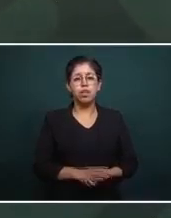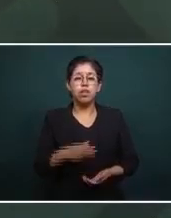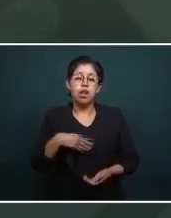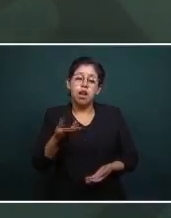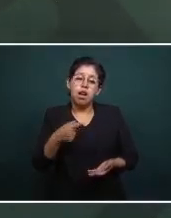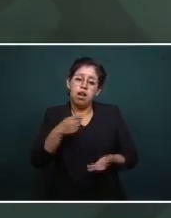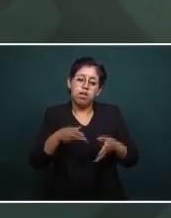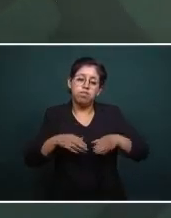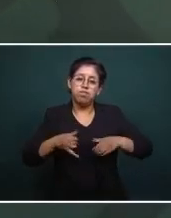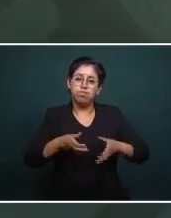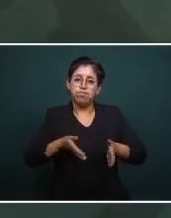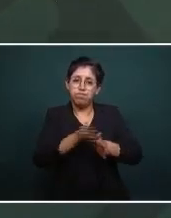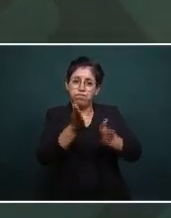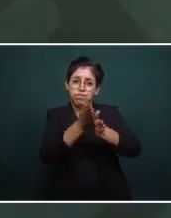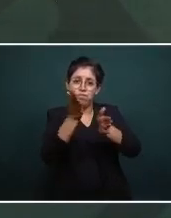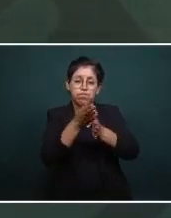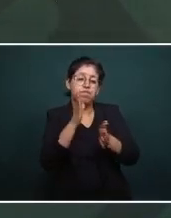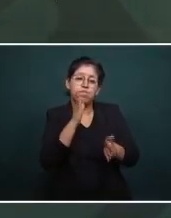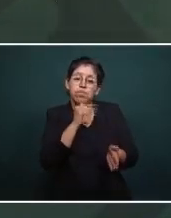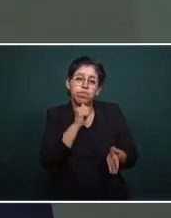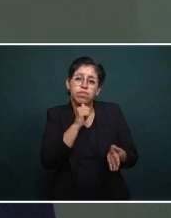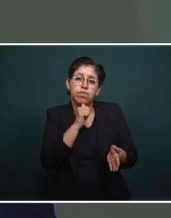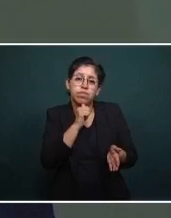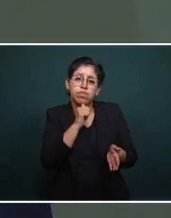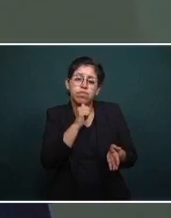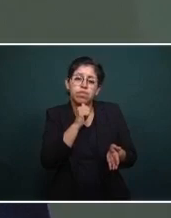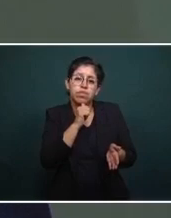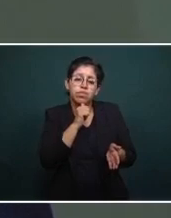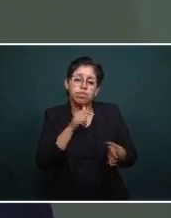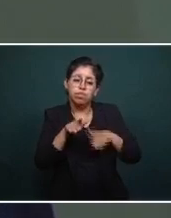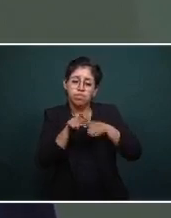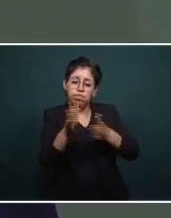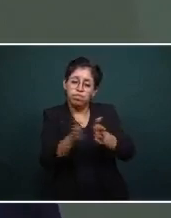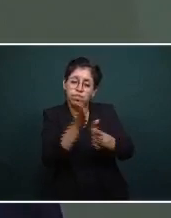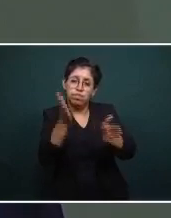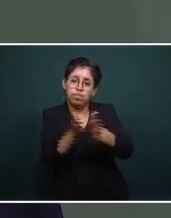continuarse, porque estoy hablando de